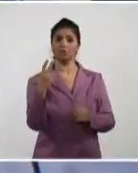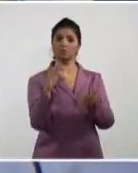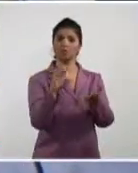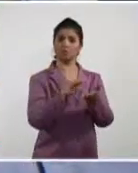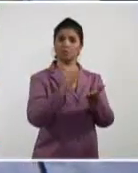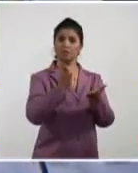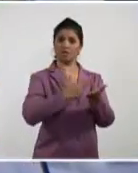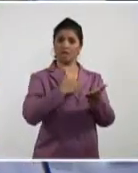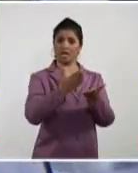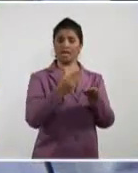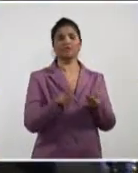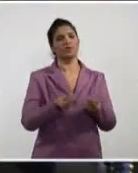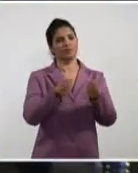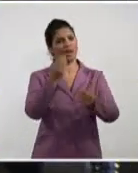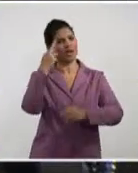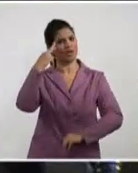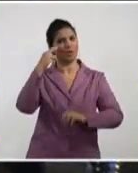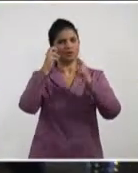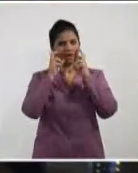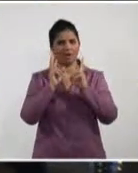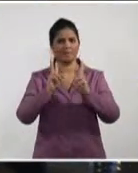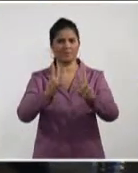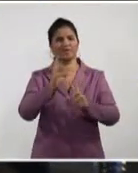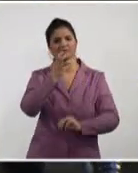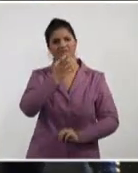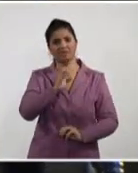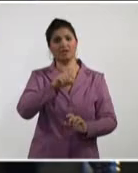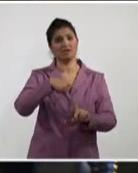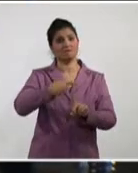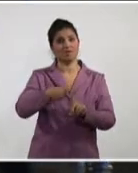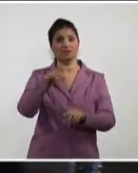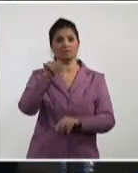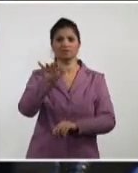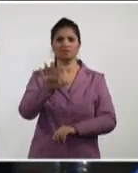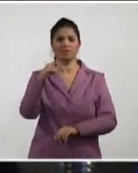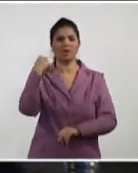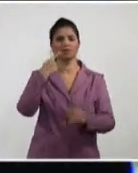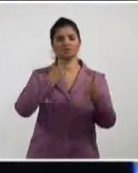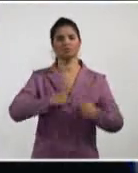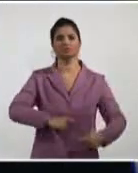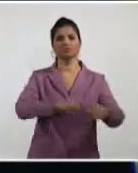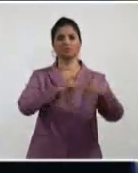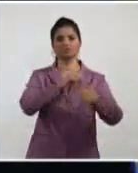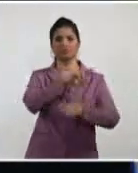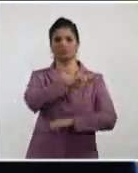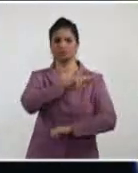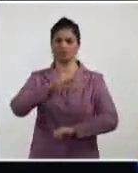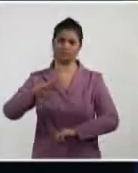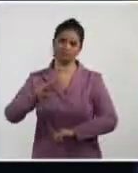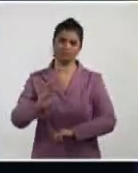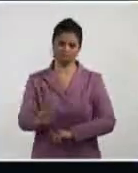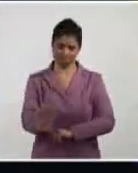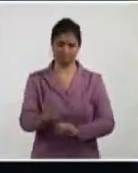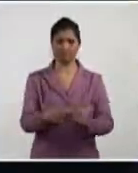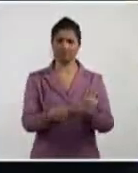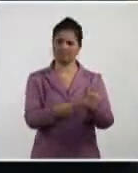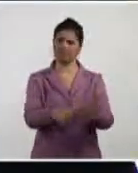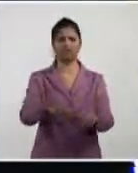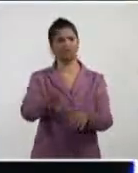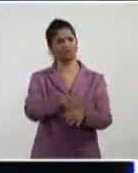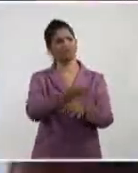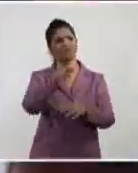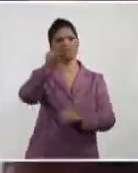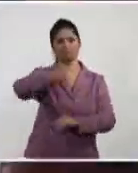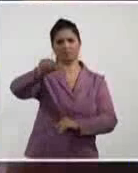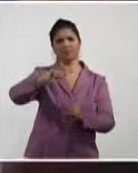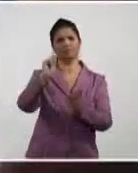aniversario 65 del triunfo de la Revolución Cubana. Los Rodiles, pasión de siempre viva, de María de las Nieves Galá